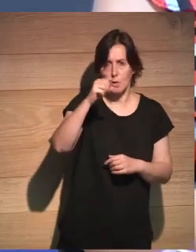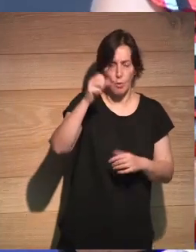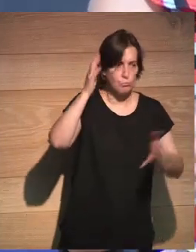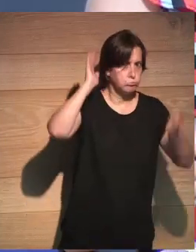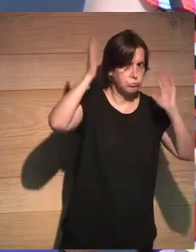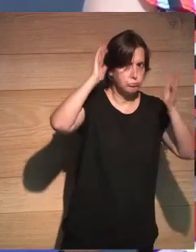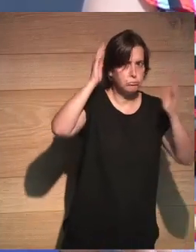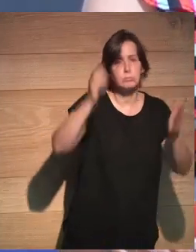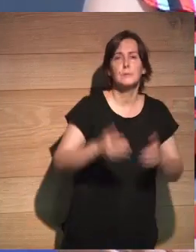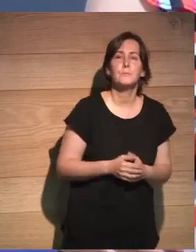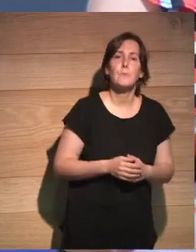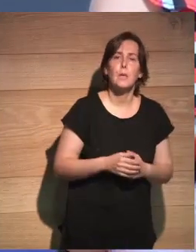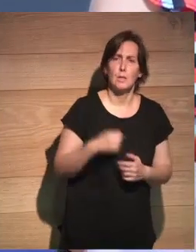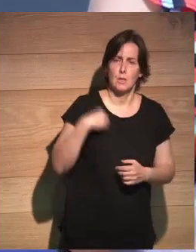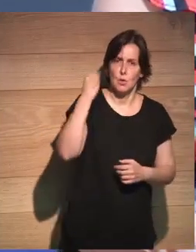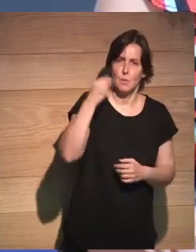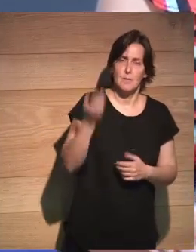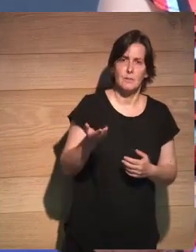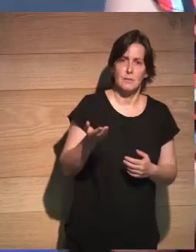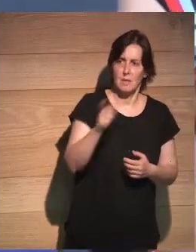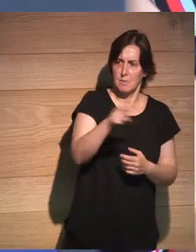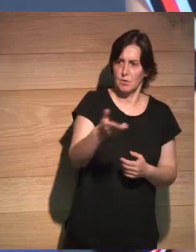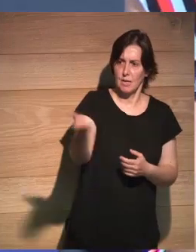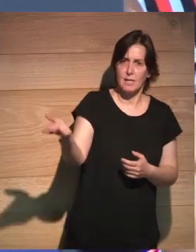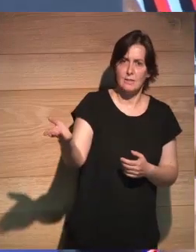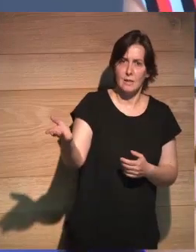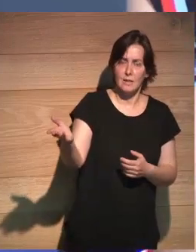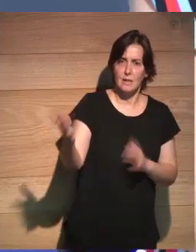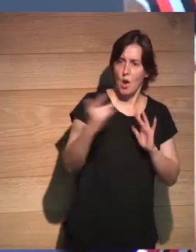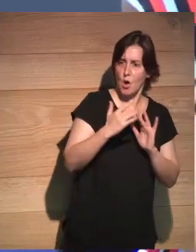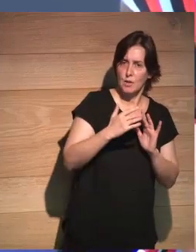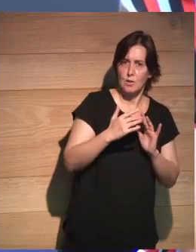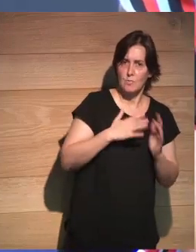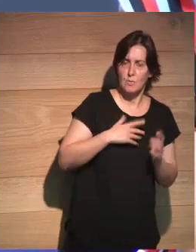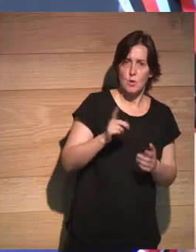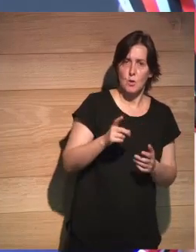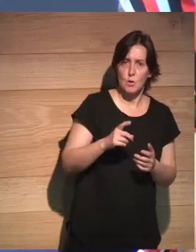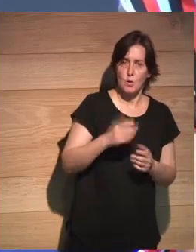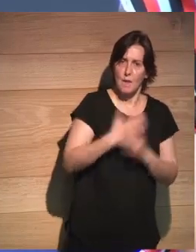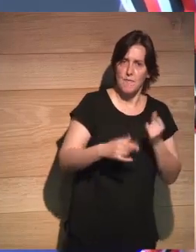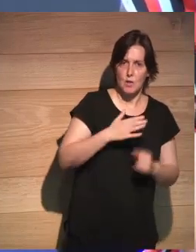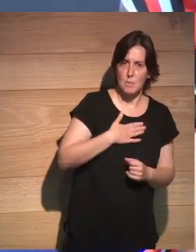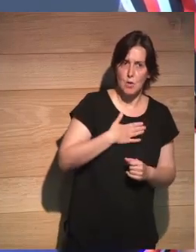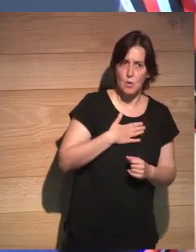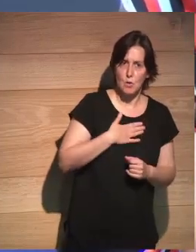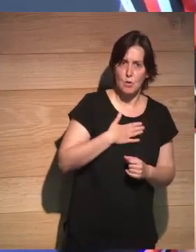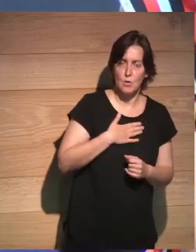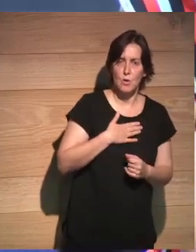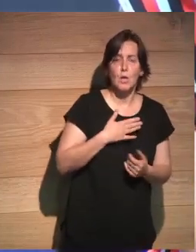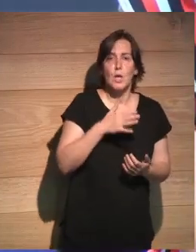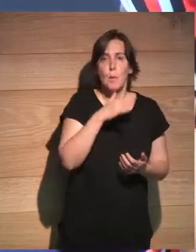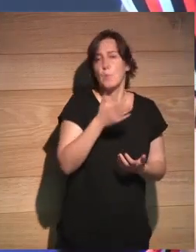barbaridades. Y eso dije yo, pero esta gente no me ha detectado. O sea, el fallo en principio es mío. No me he hecho detectable